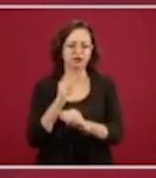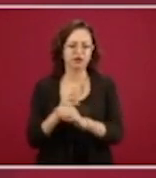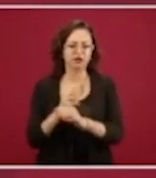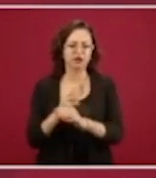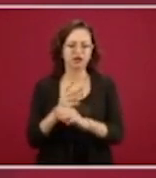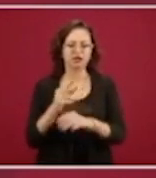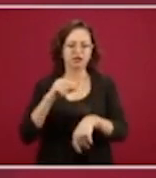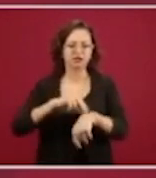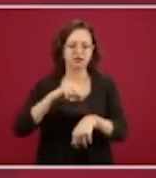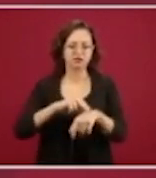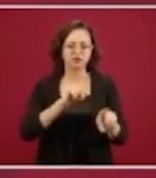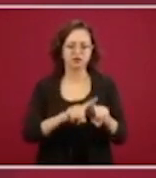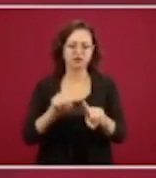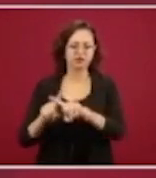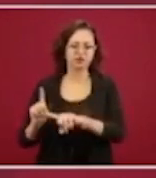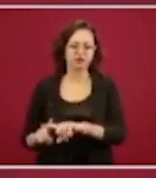para